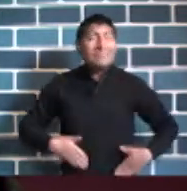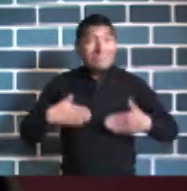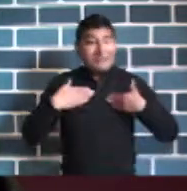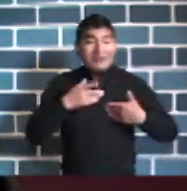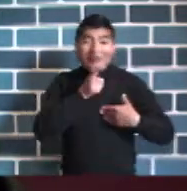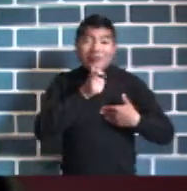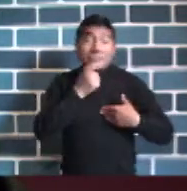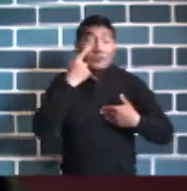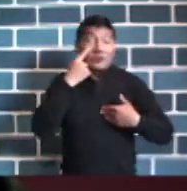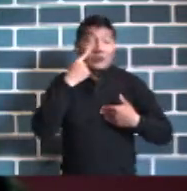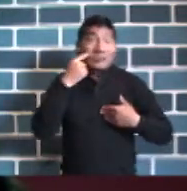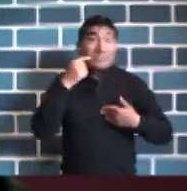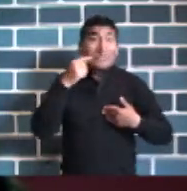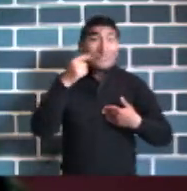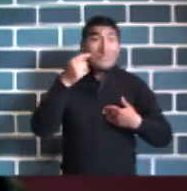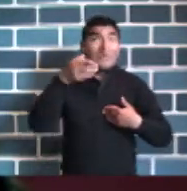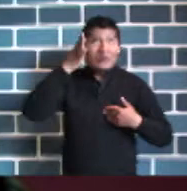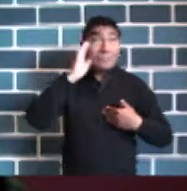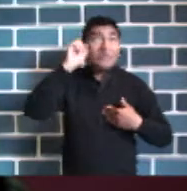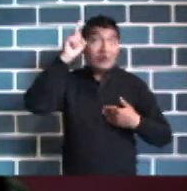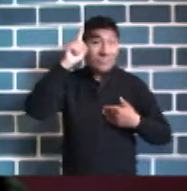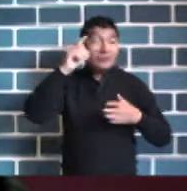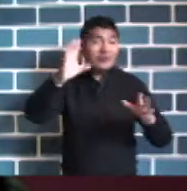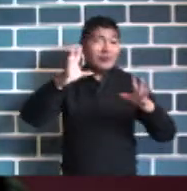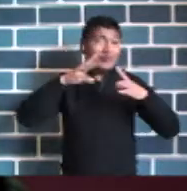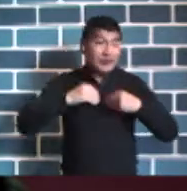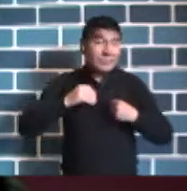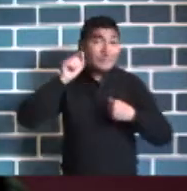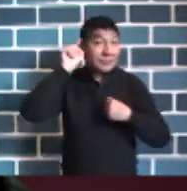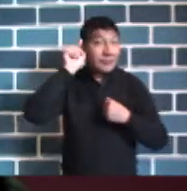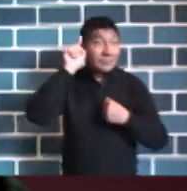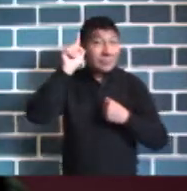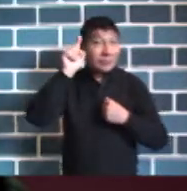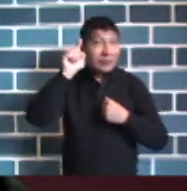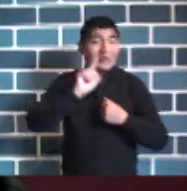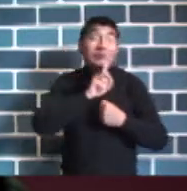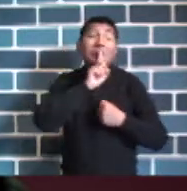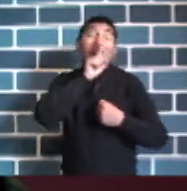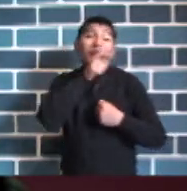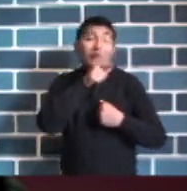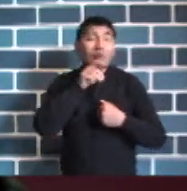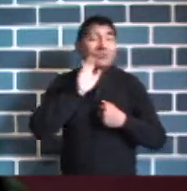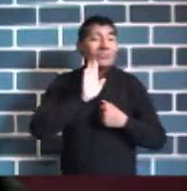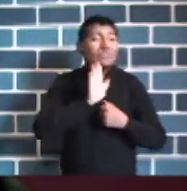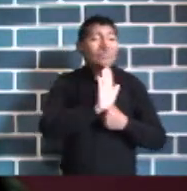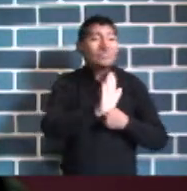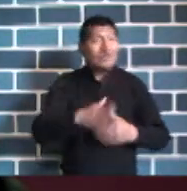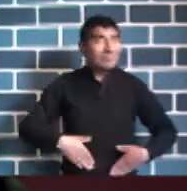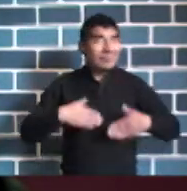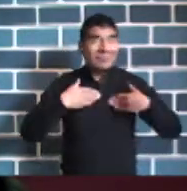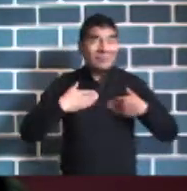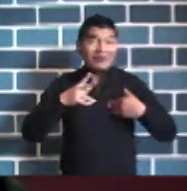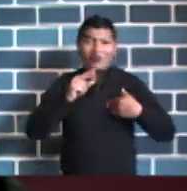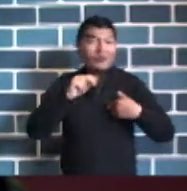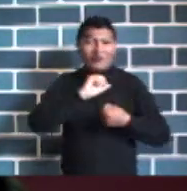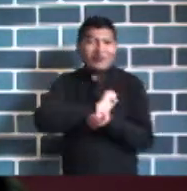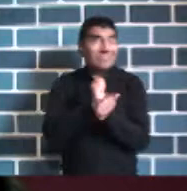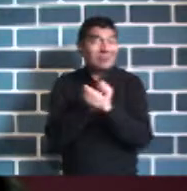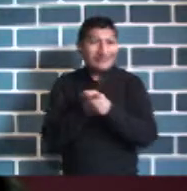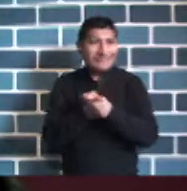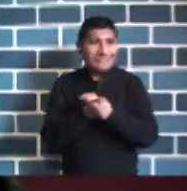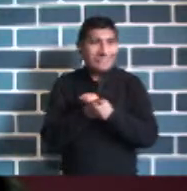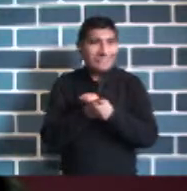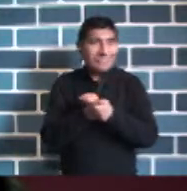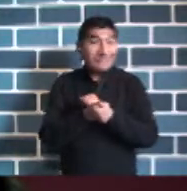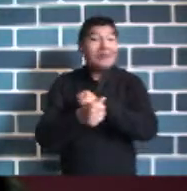reconoce la presencia de dios quien acoge esa presencia seguro que su vida no será la misma en el caso de abraham